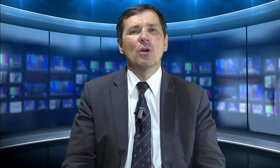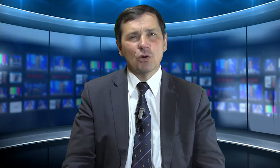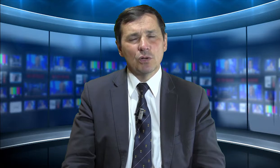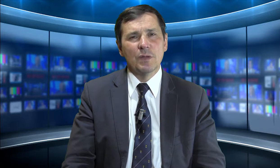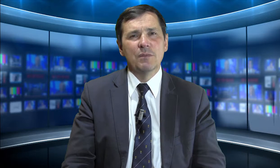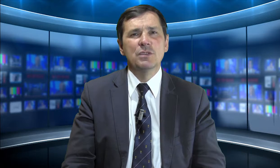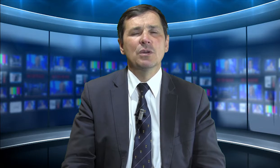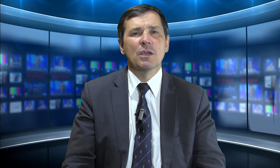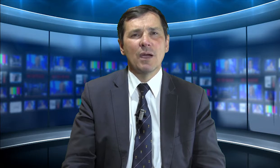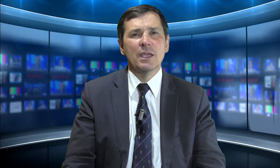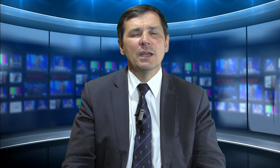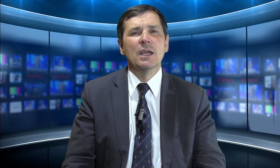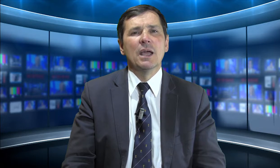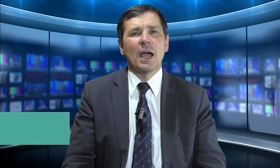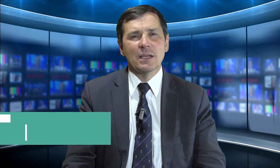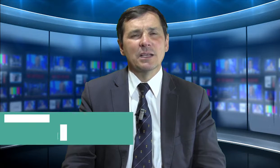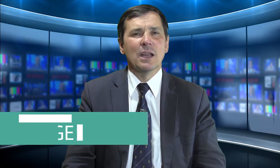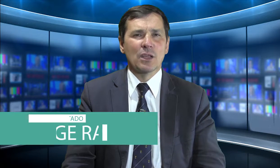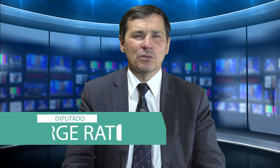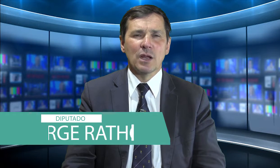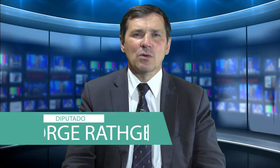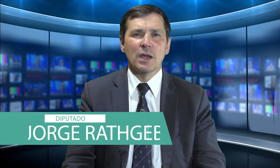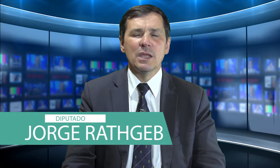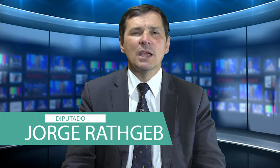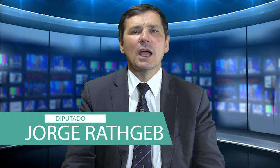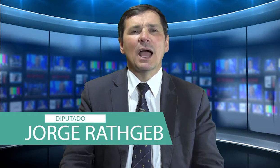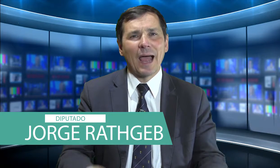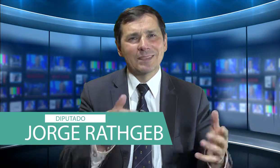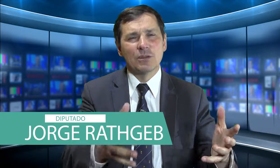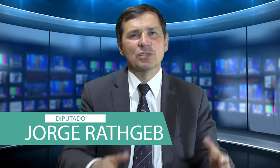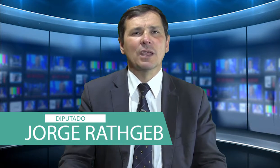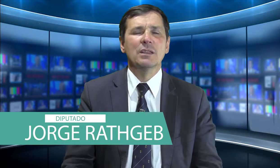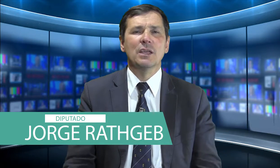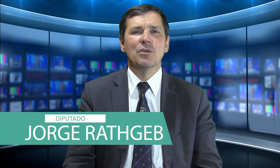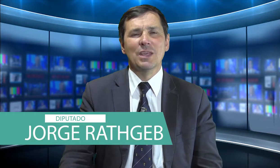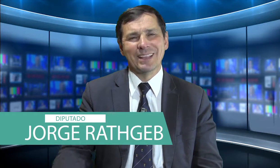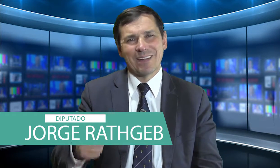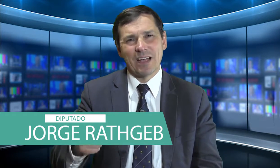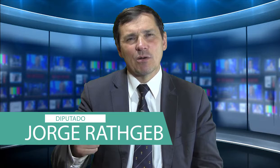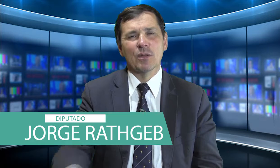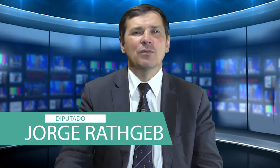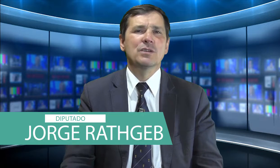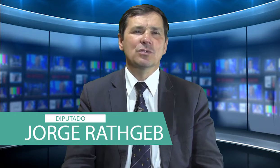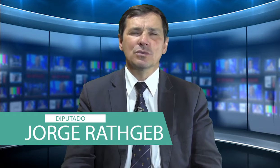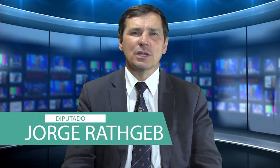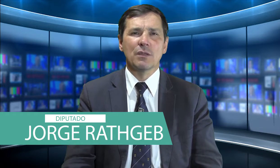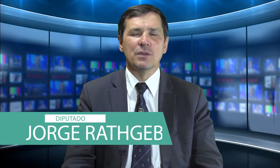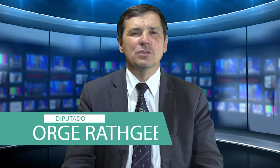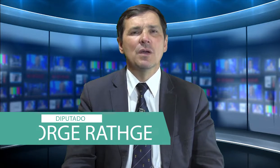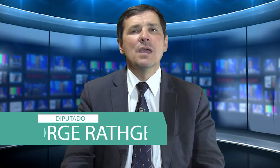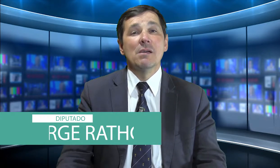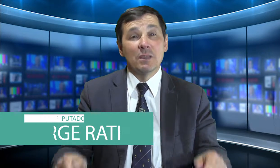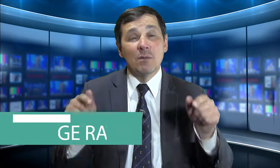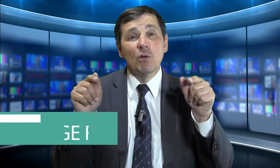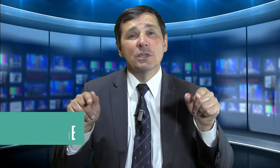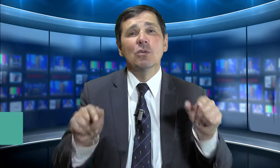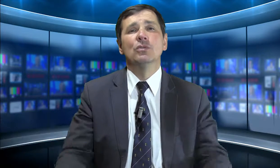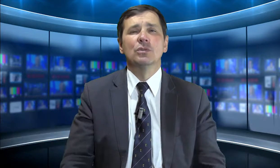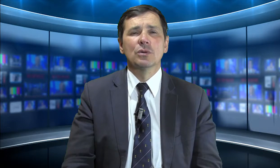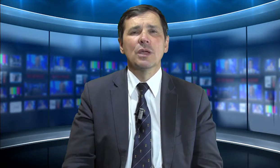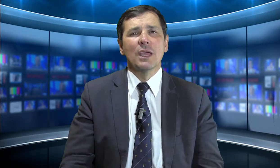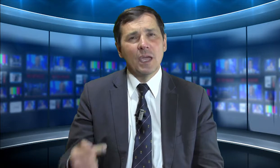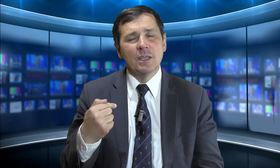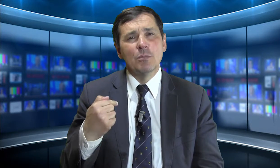hayan otros beneficios que vayan hacia la región de la Araucanía, hacia nuestra gente que hoy día trabaja con esfuerzo, con sacrificio. Debemos